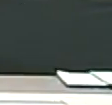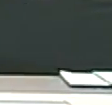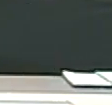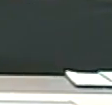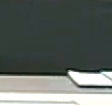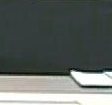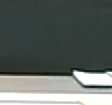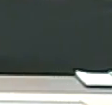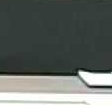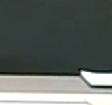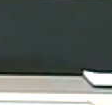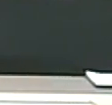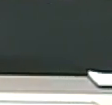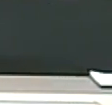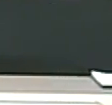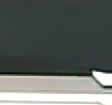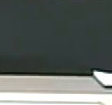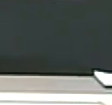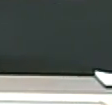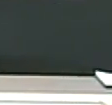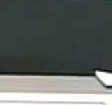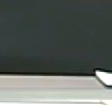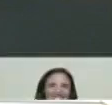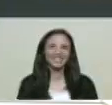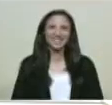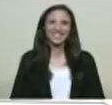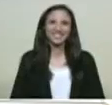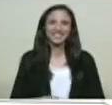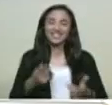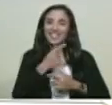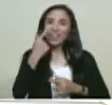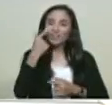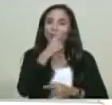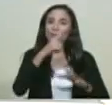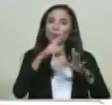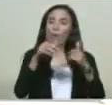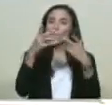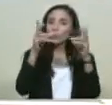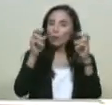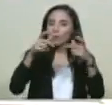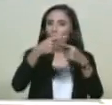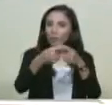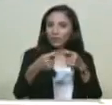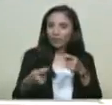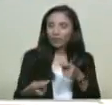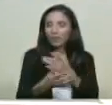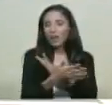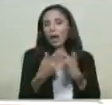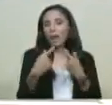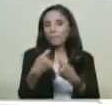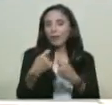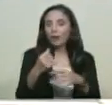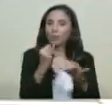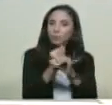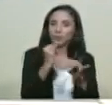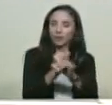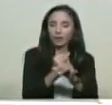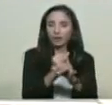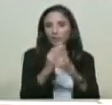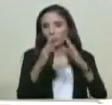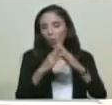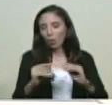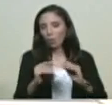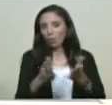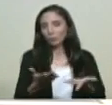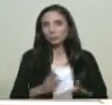Combinando el Petro, el nuevo cono monetario y el sistema digital de pagos nacionales para todos los bienes